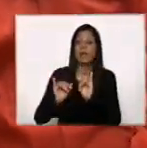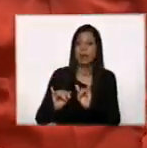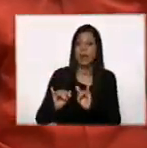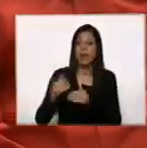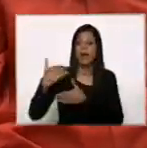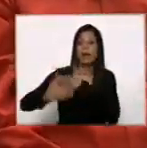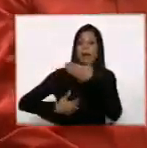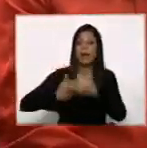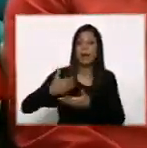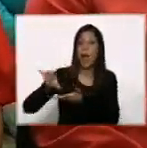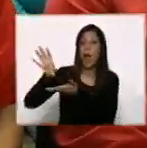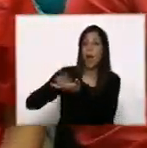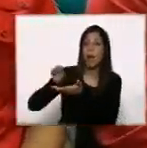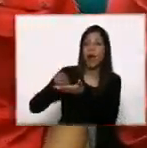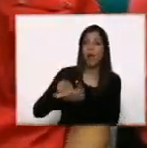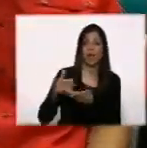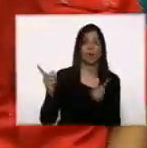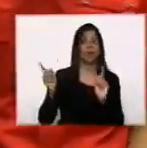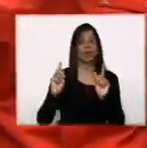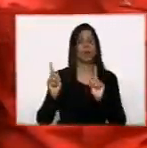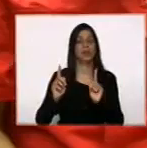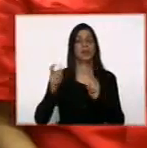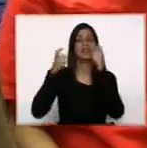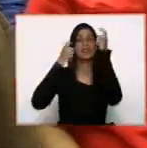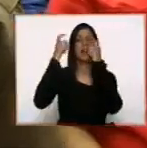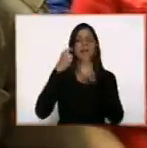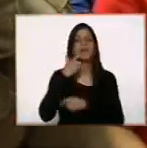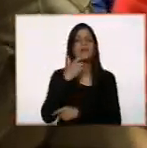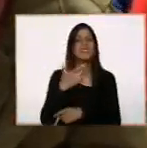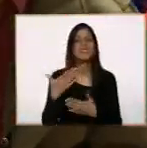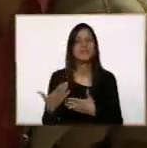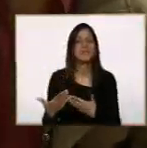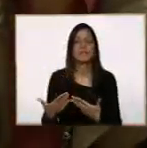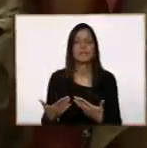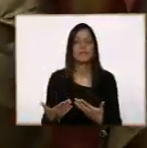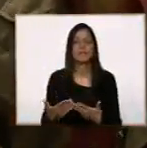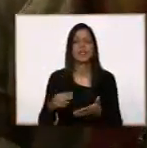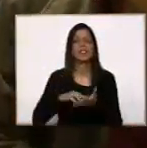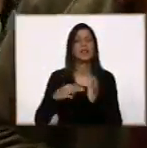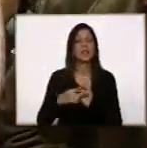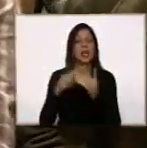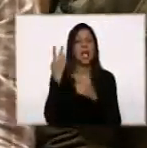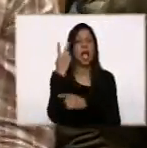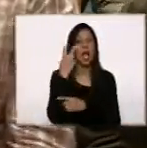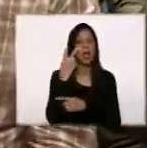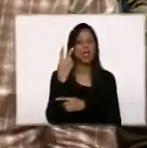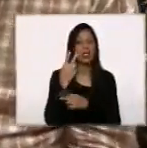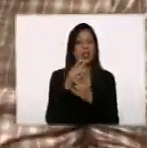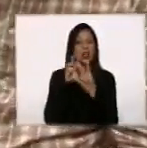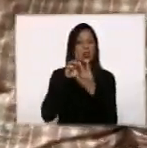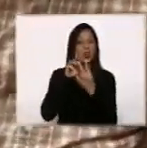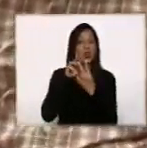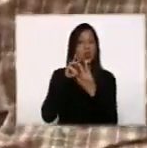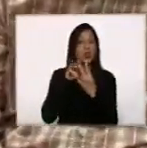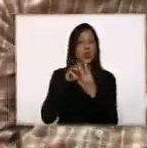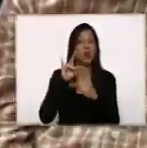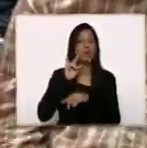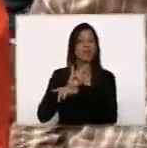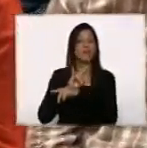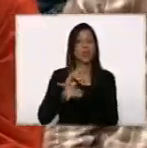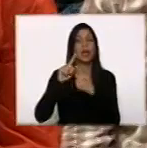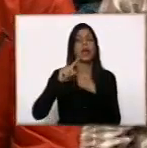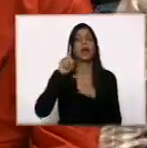de la tragedia. Se estaba refiriendo principalmente a dos de las grandes traiciones en la historia de Venezuela, la